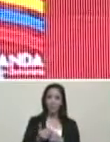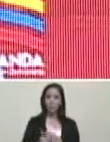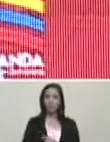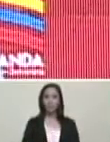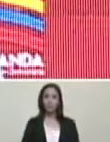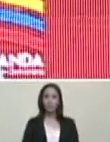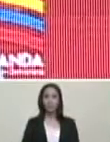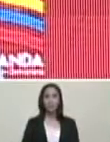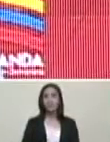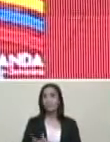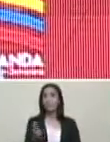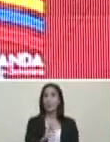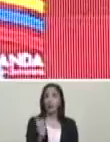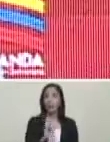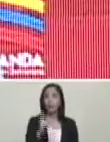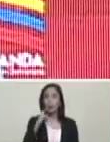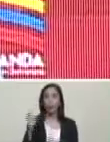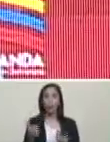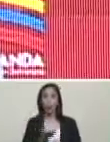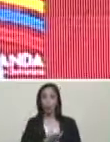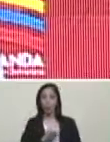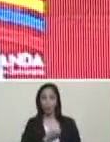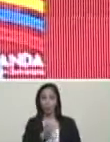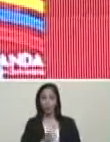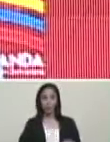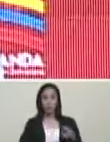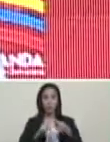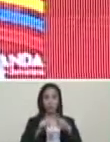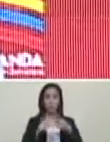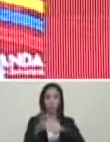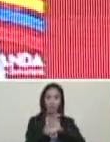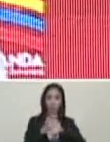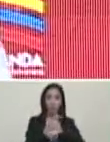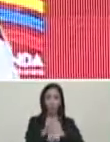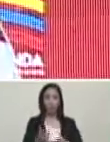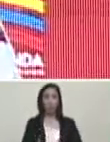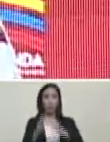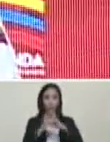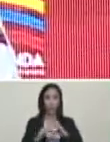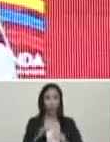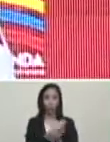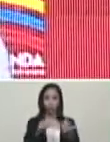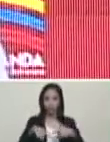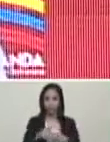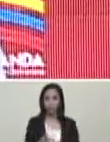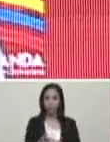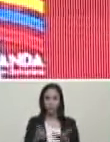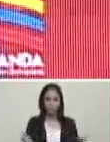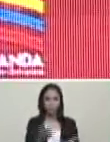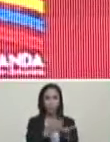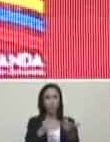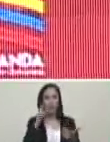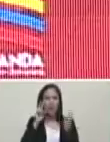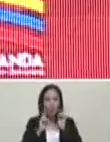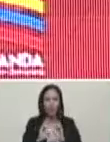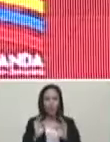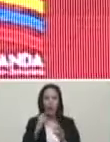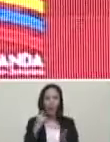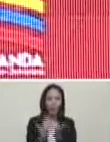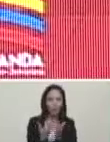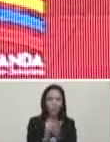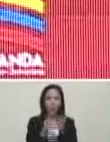Inmediatamente el gobernador, el alcalde y el pueblo de Ayare limpiaron, mejoraron y me propusieron algo que creo